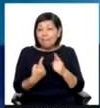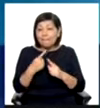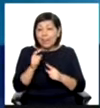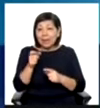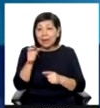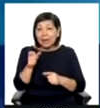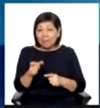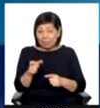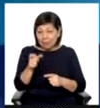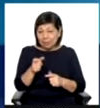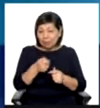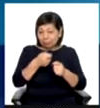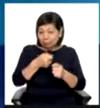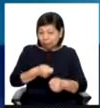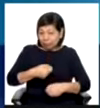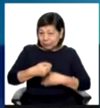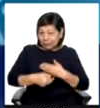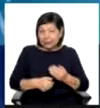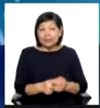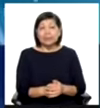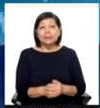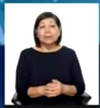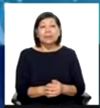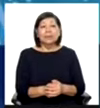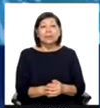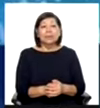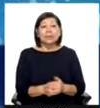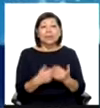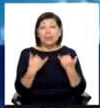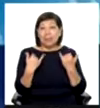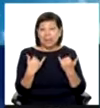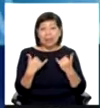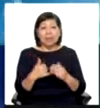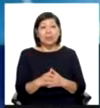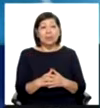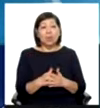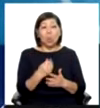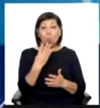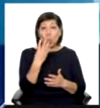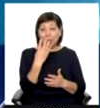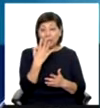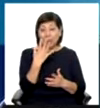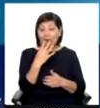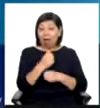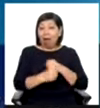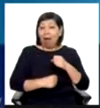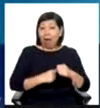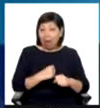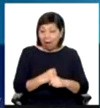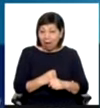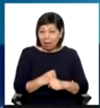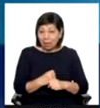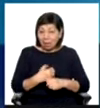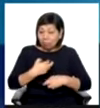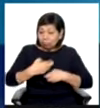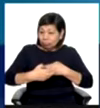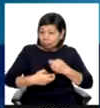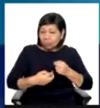de los pequeños y medianos productores. Durante estos 45 años hemos logrado